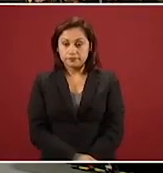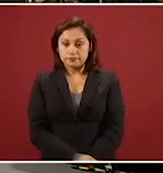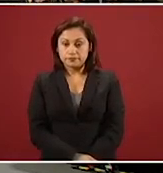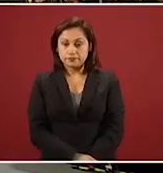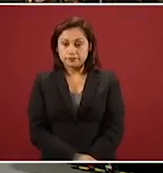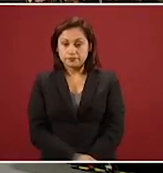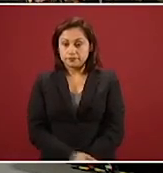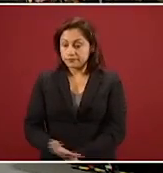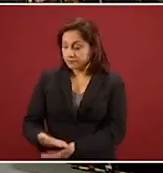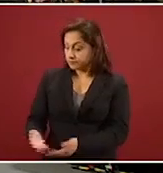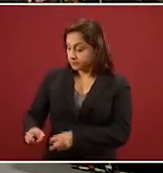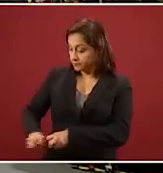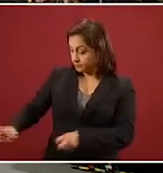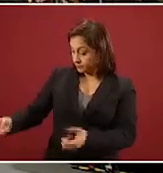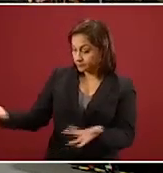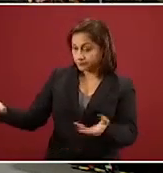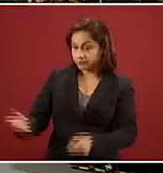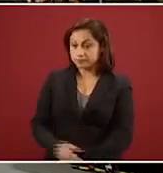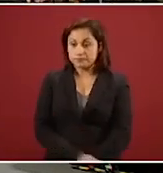¿ustedes?